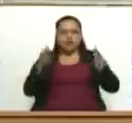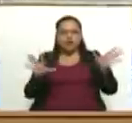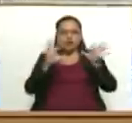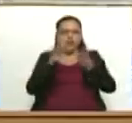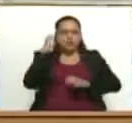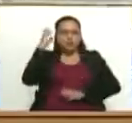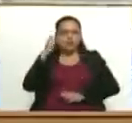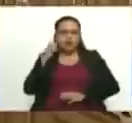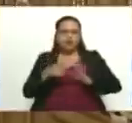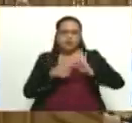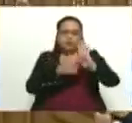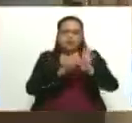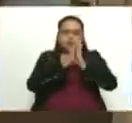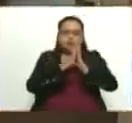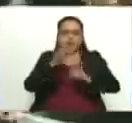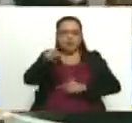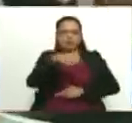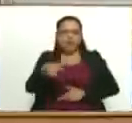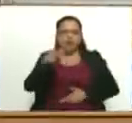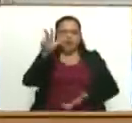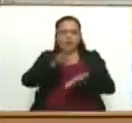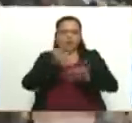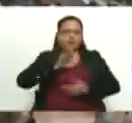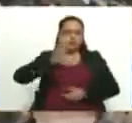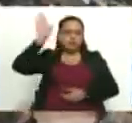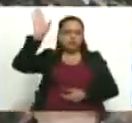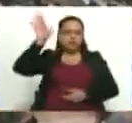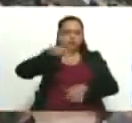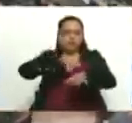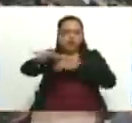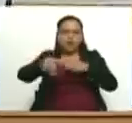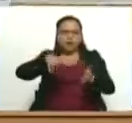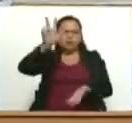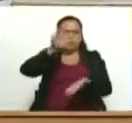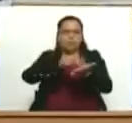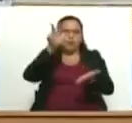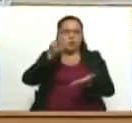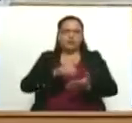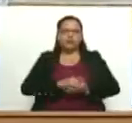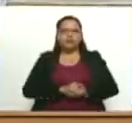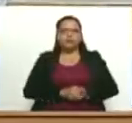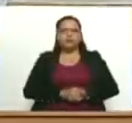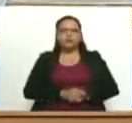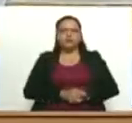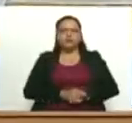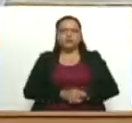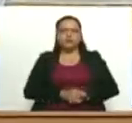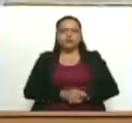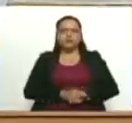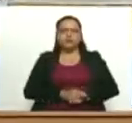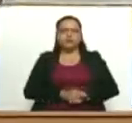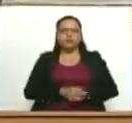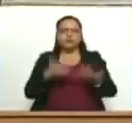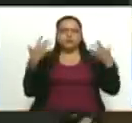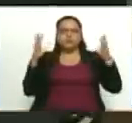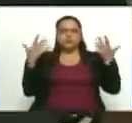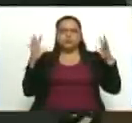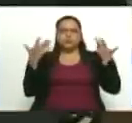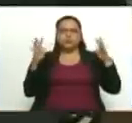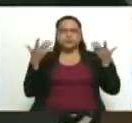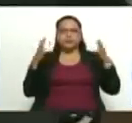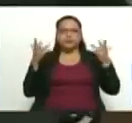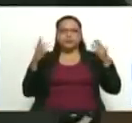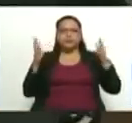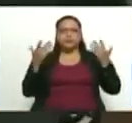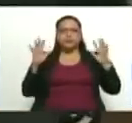con la señal de costumbre, aprobado por unanimidad.